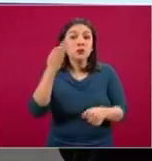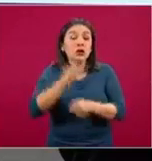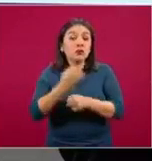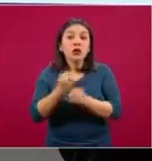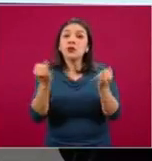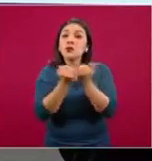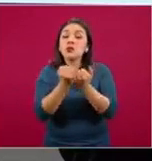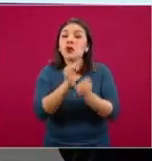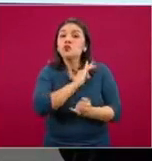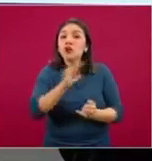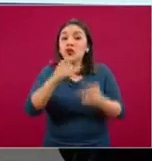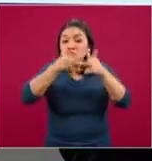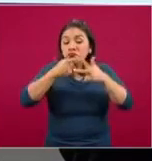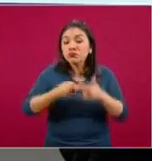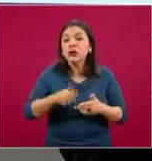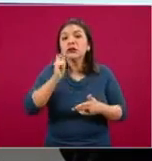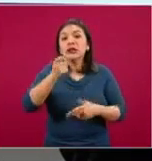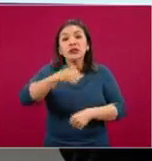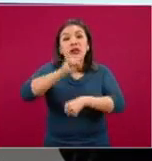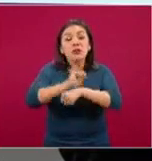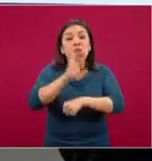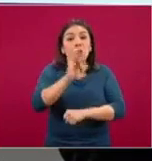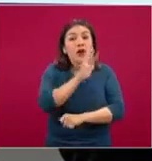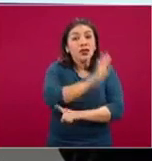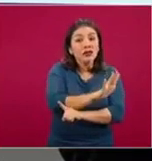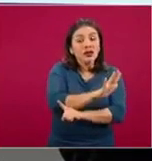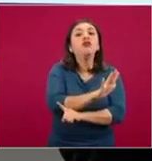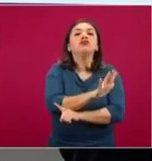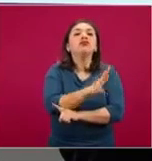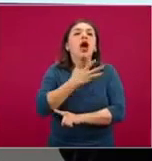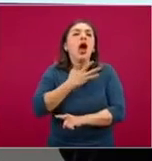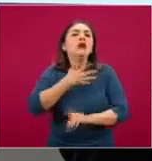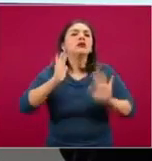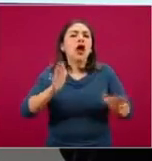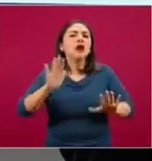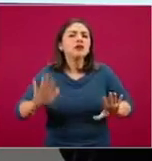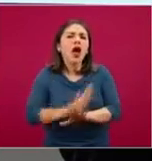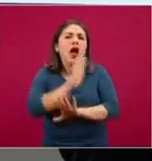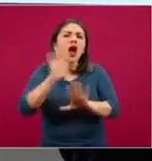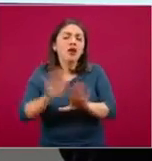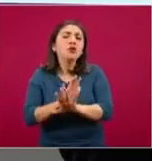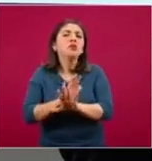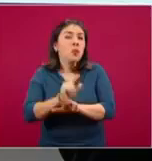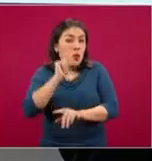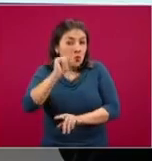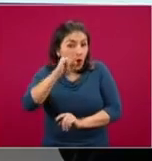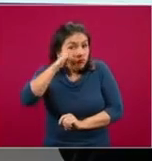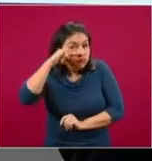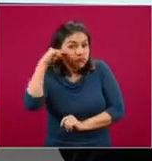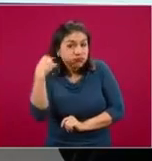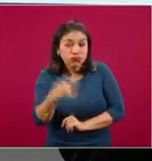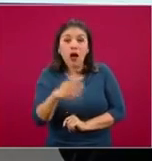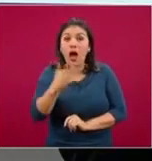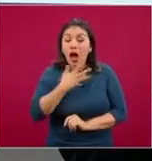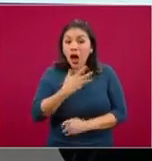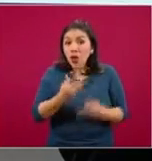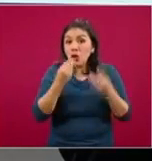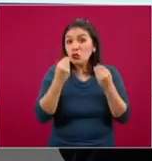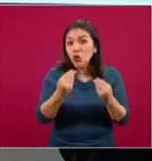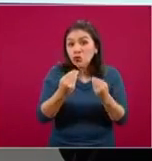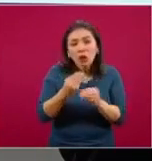también las estadísticas de la semana 45, ya con variaciones muy pocas o menores en